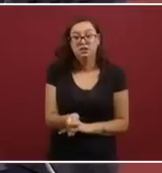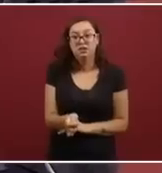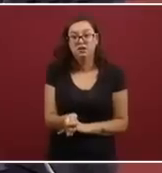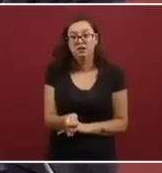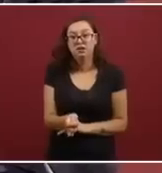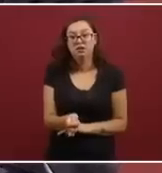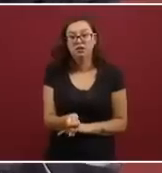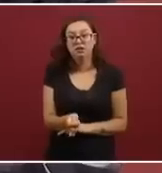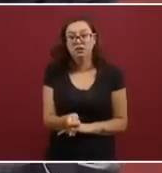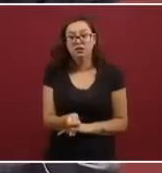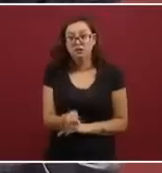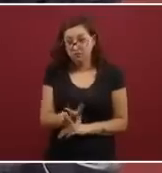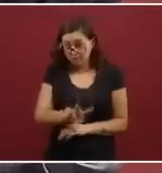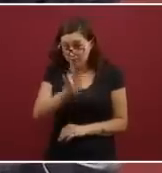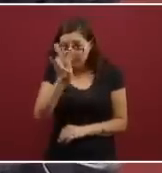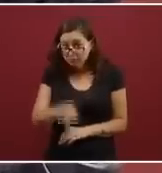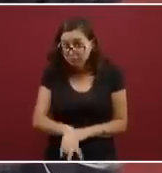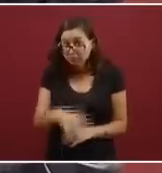que sea cierto.